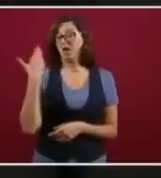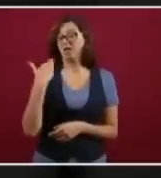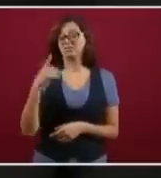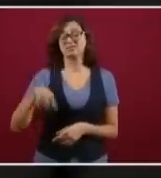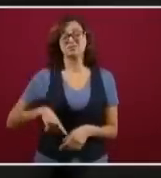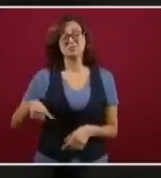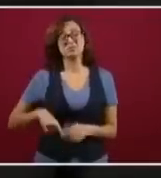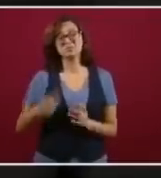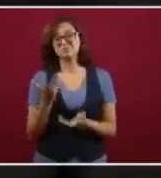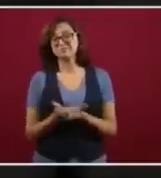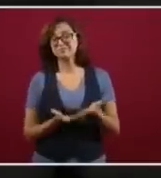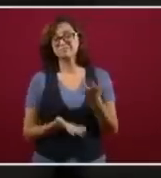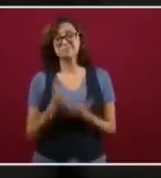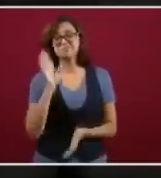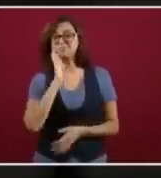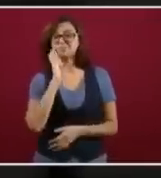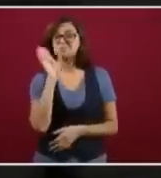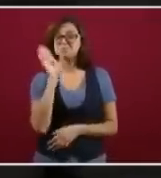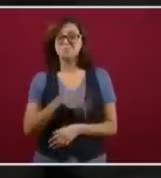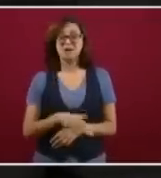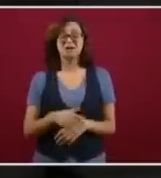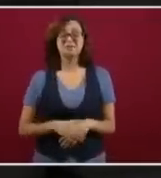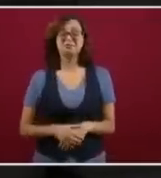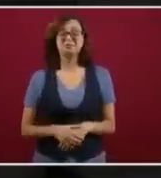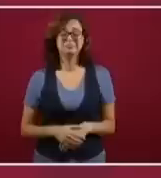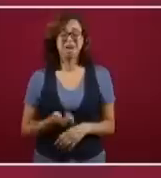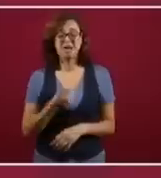mal, esa es otra cuestión.